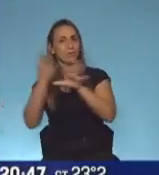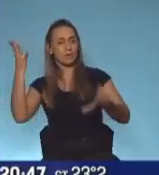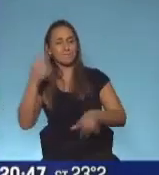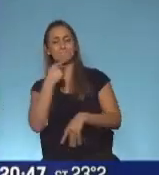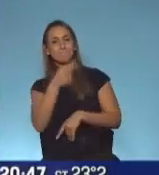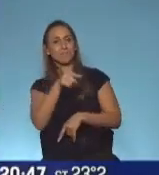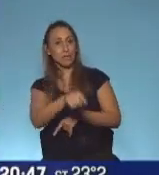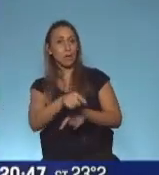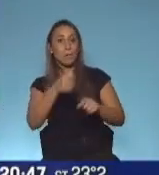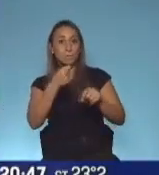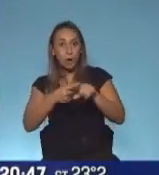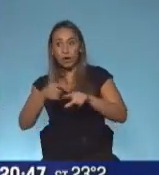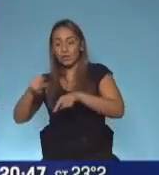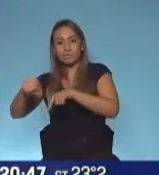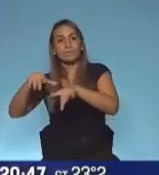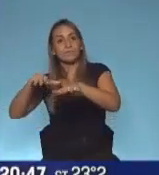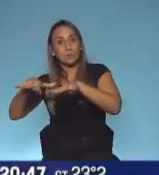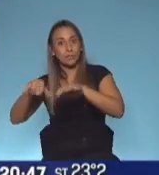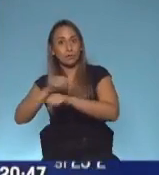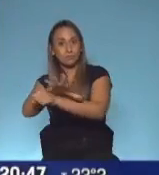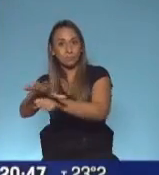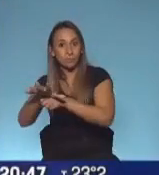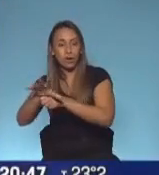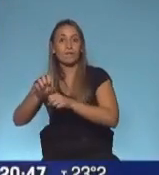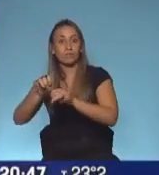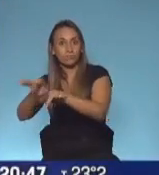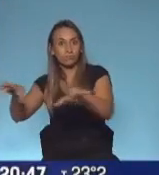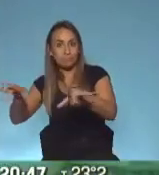pandemia puede llegar a subir en el arranque de este 2020.